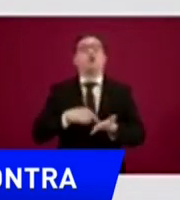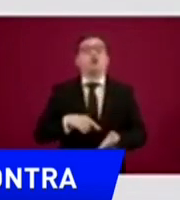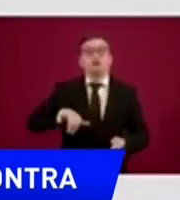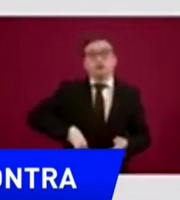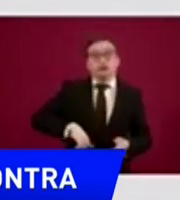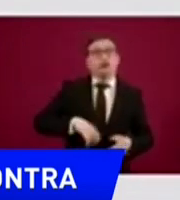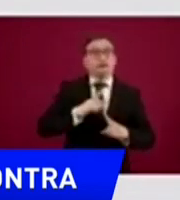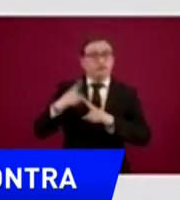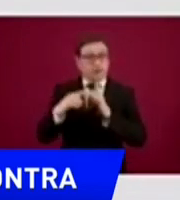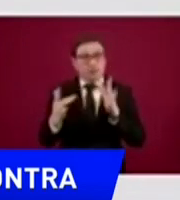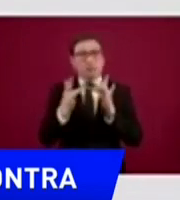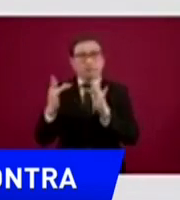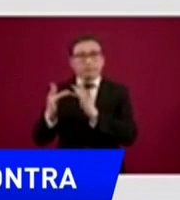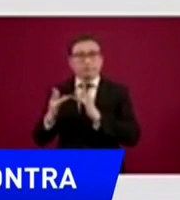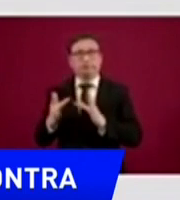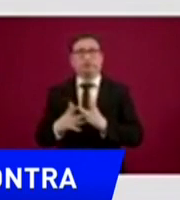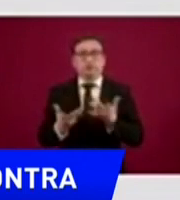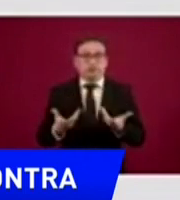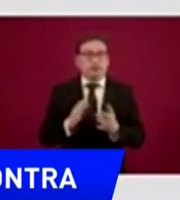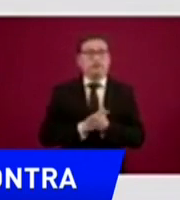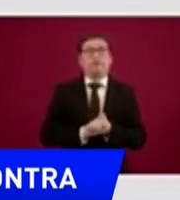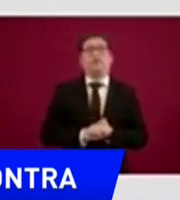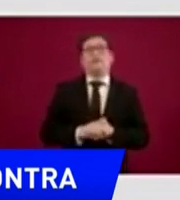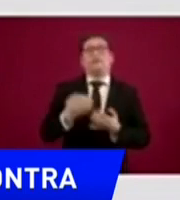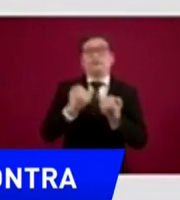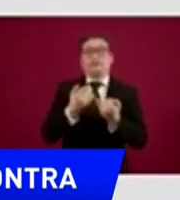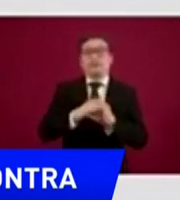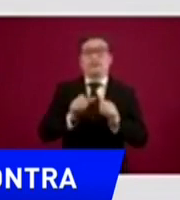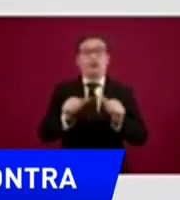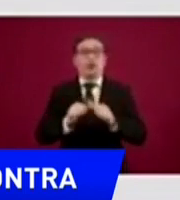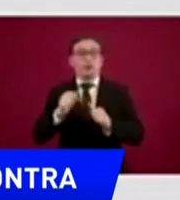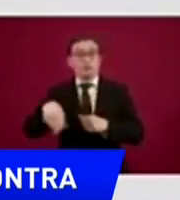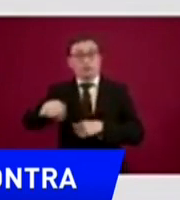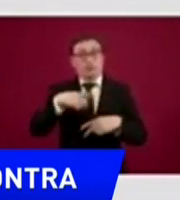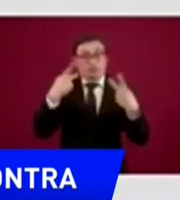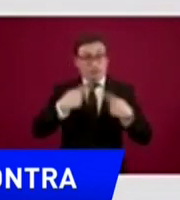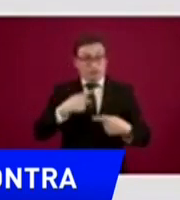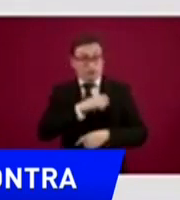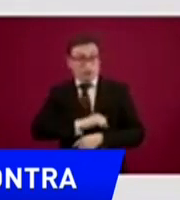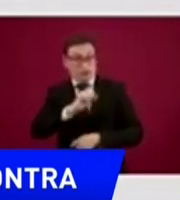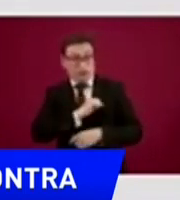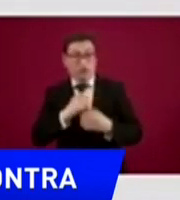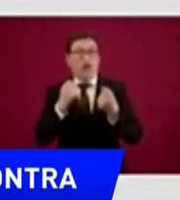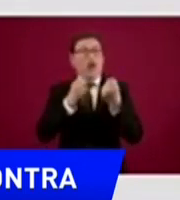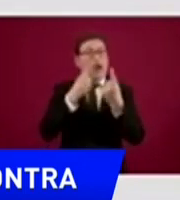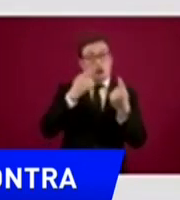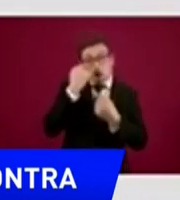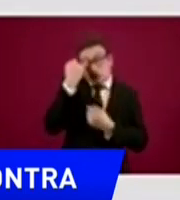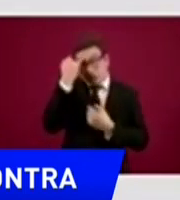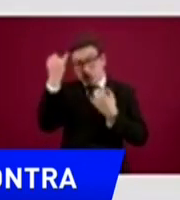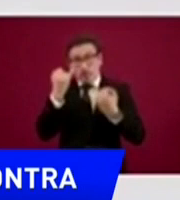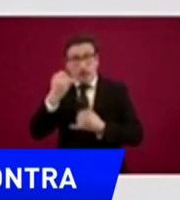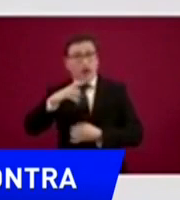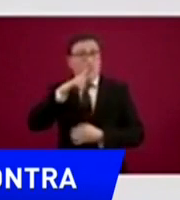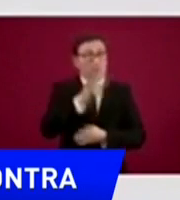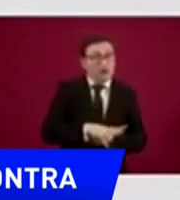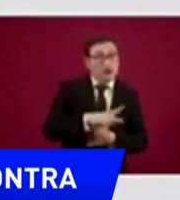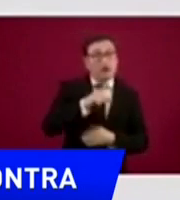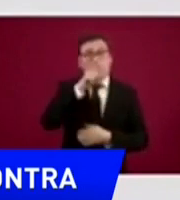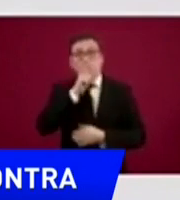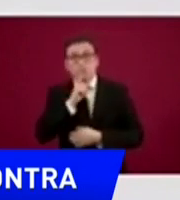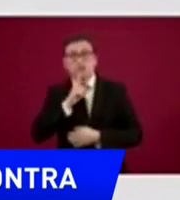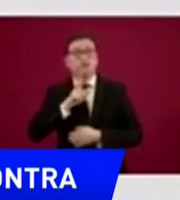Pues mira, la verdad, hemos tenido aproximadamente 340 usuarios. Uh-huh. Y la verdad no esperábamos